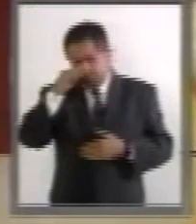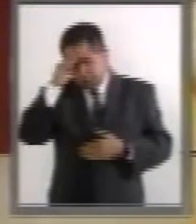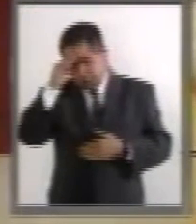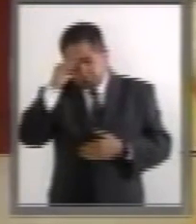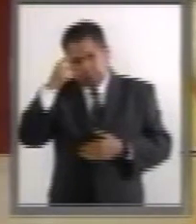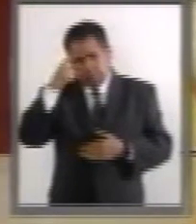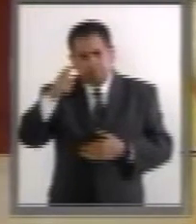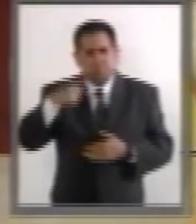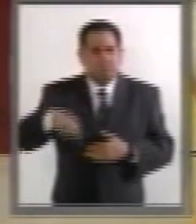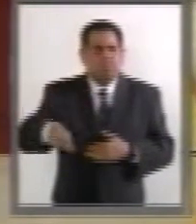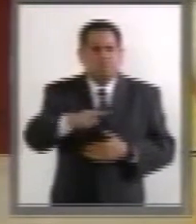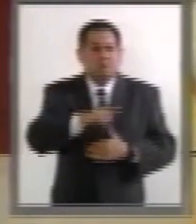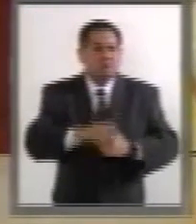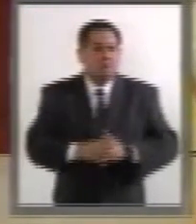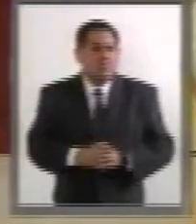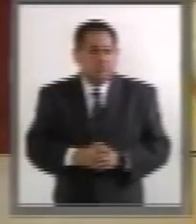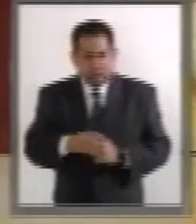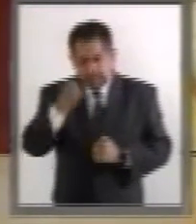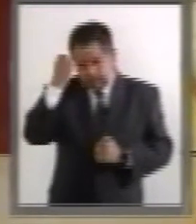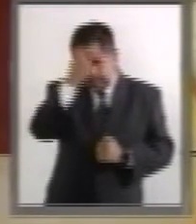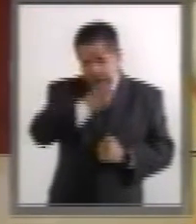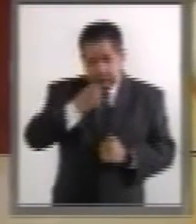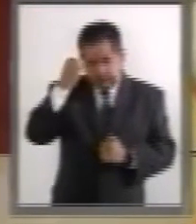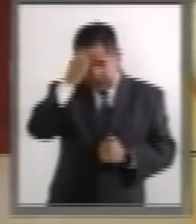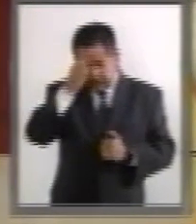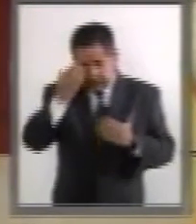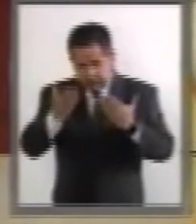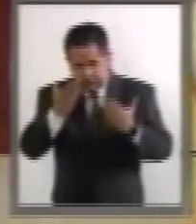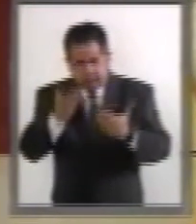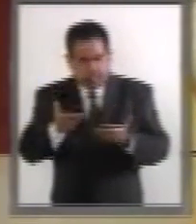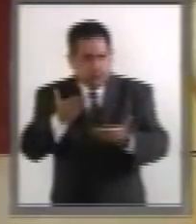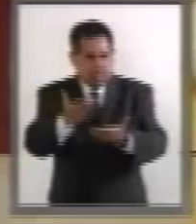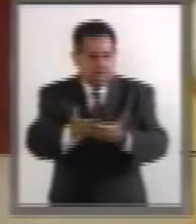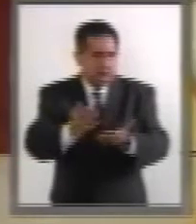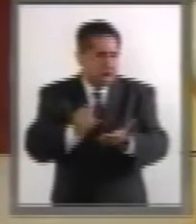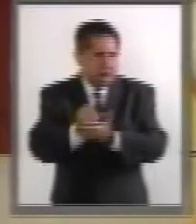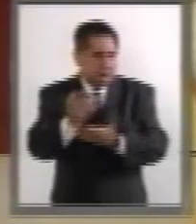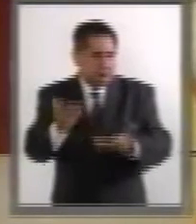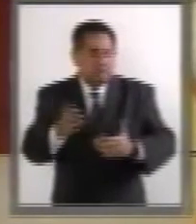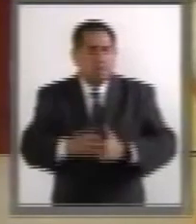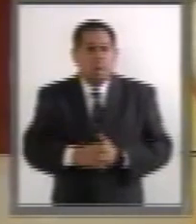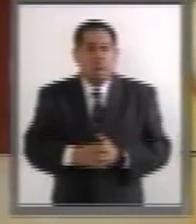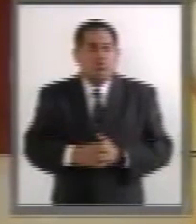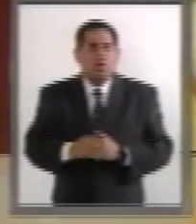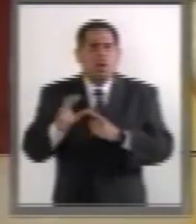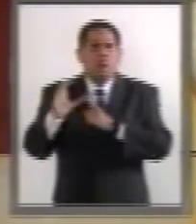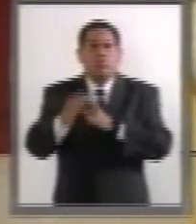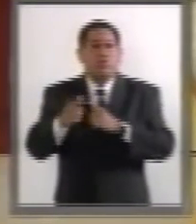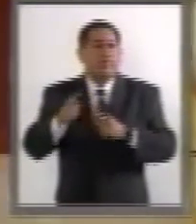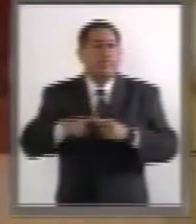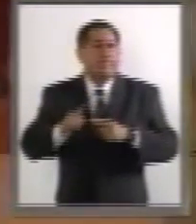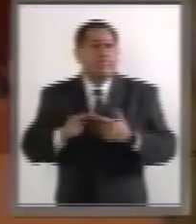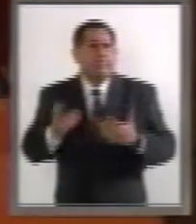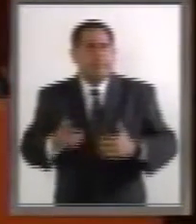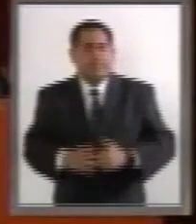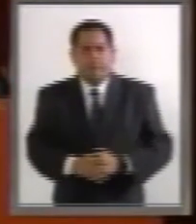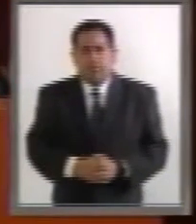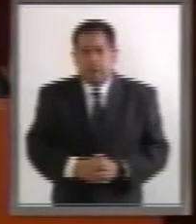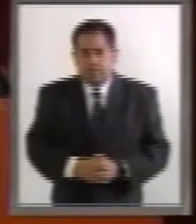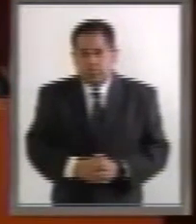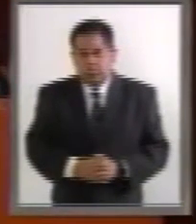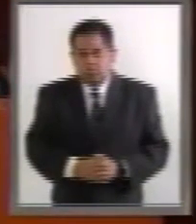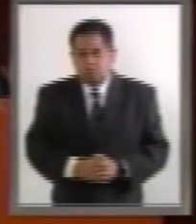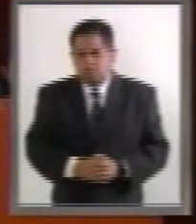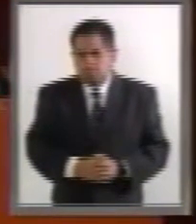para su revisión, evaluación y dictamen en las comisiones respectivas tiene que ver